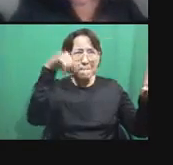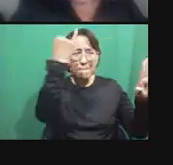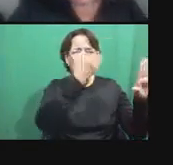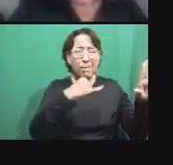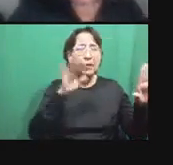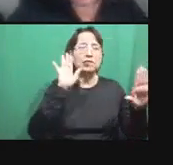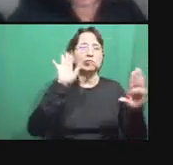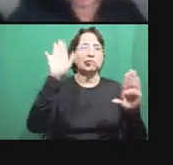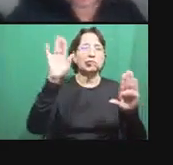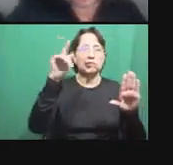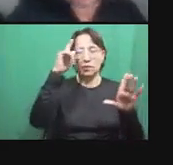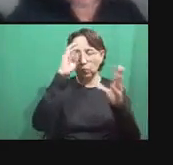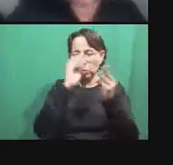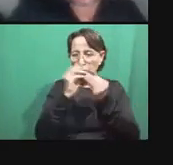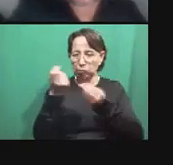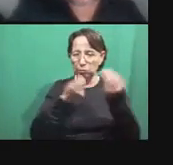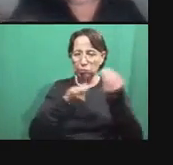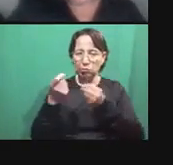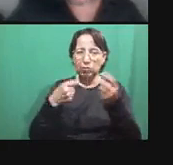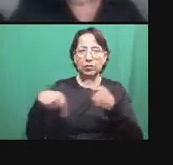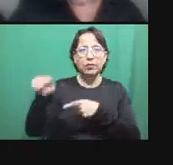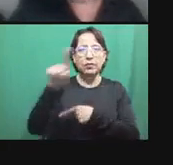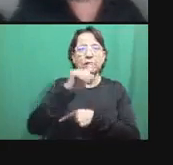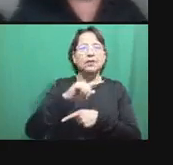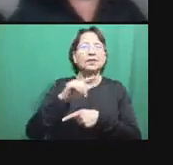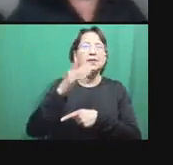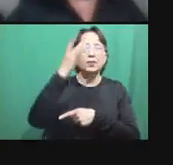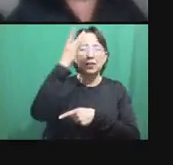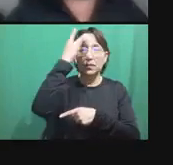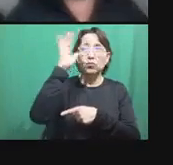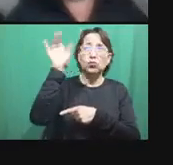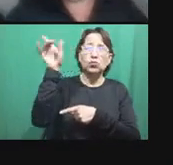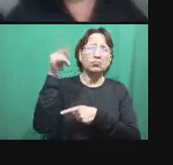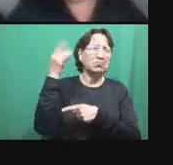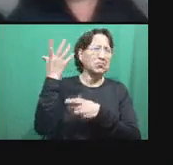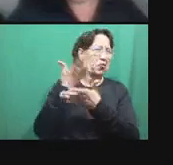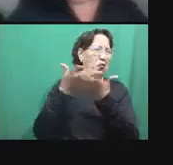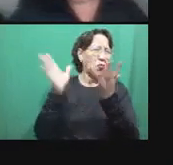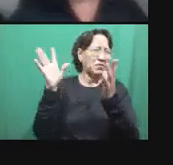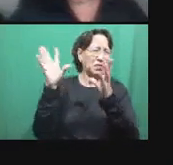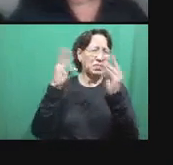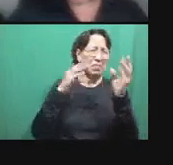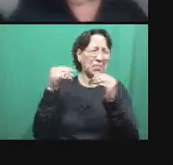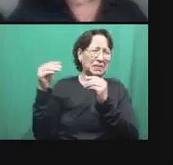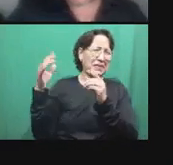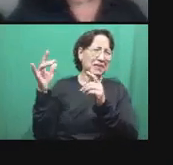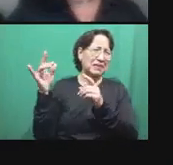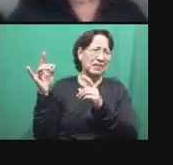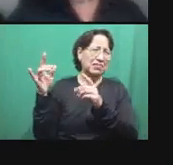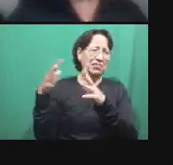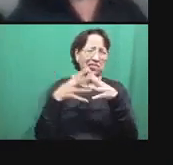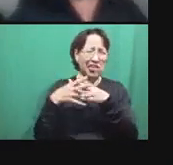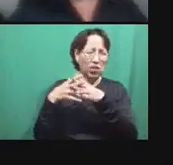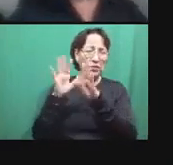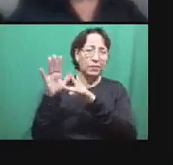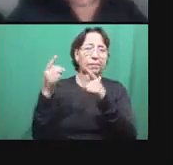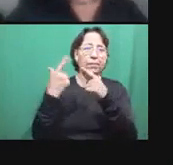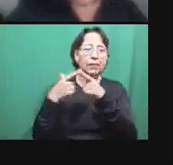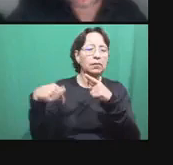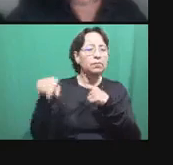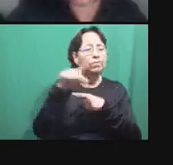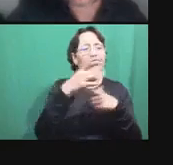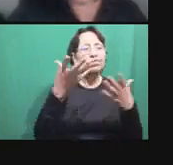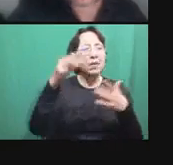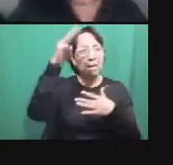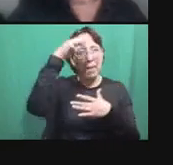negociación muy extraña entre el rechazo a la oficialidad de Estados Unidos y la conservación de las prácticas del muralismo mexicano. Entonces allí empiezo